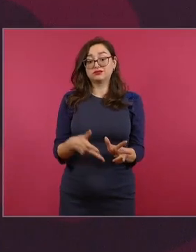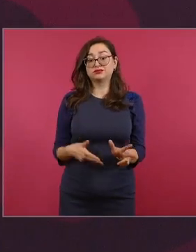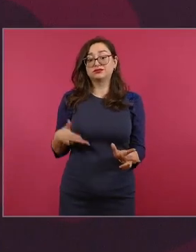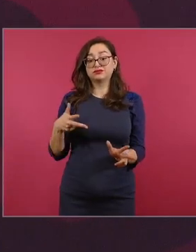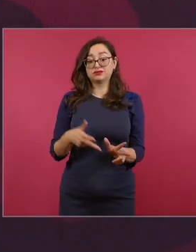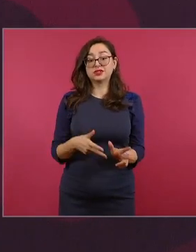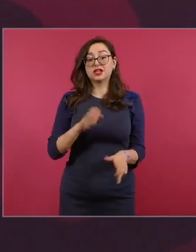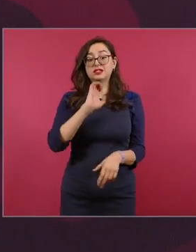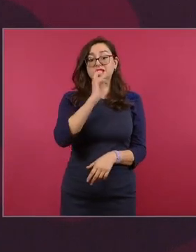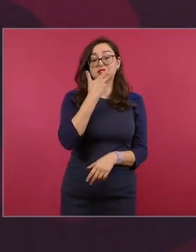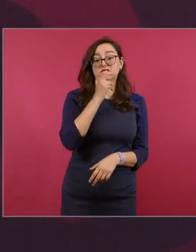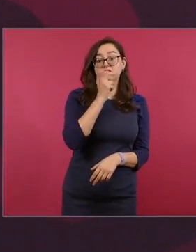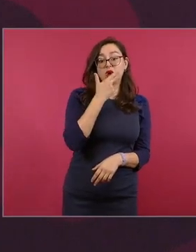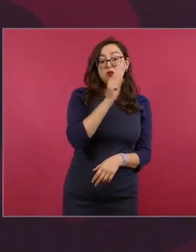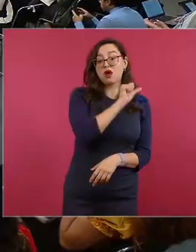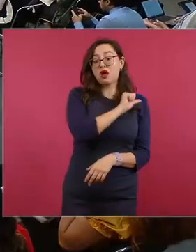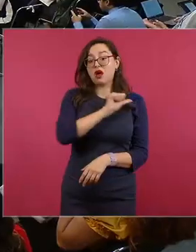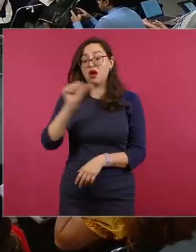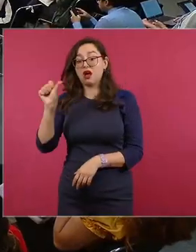de Chihuahua a Juárez,